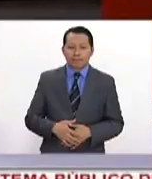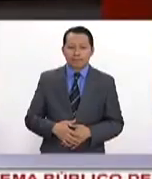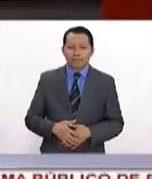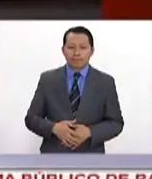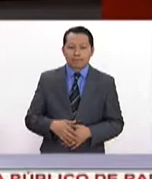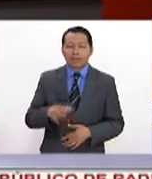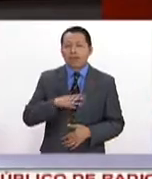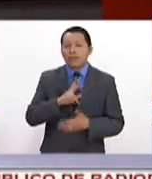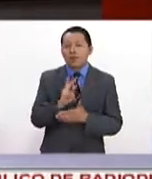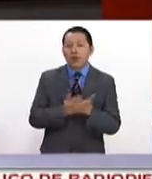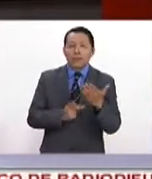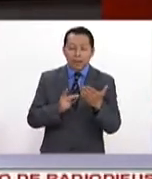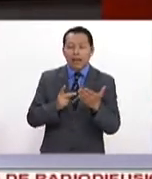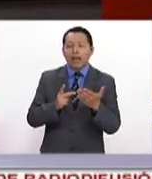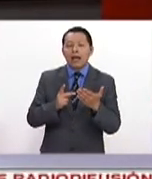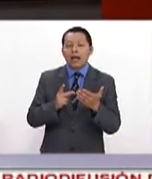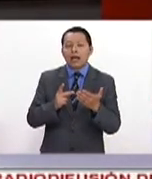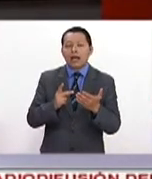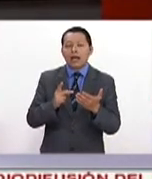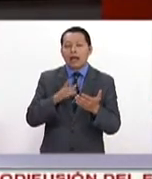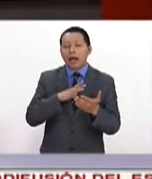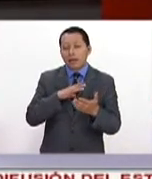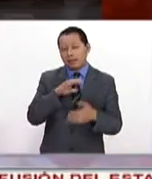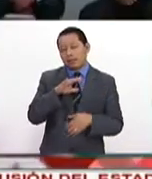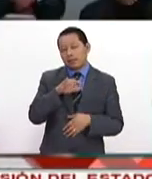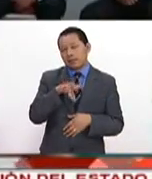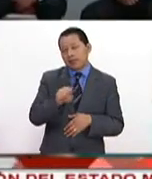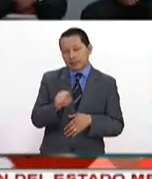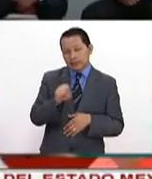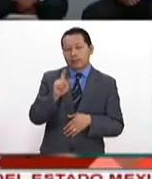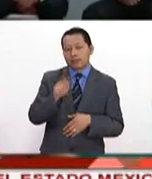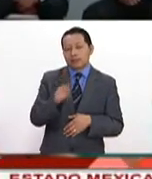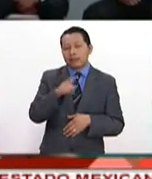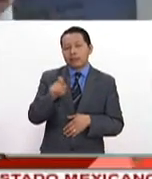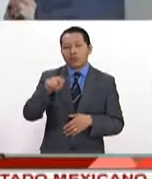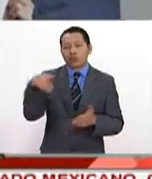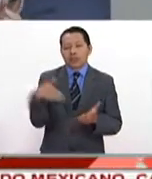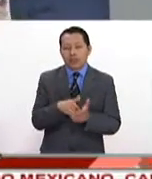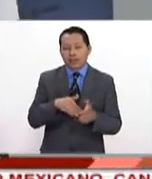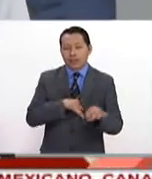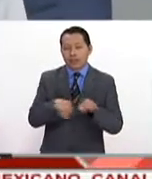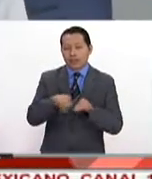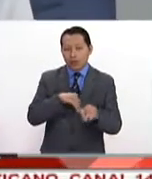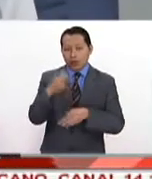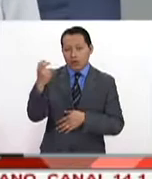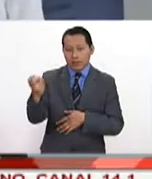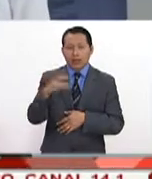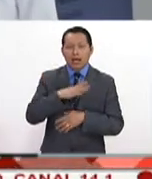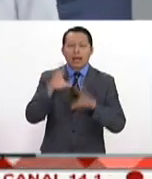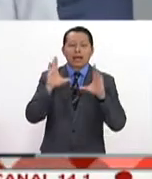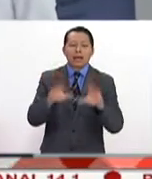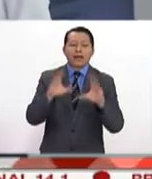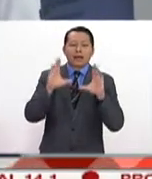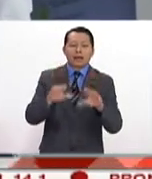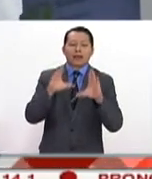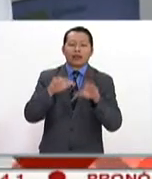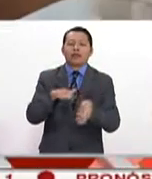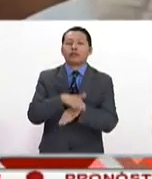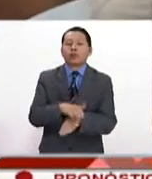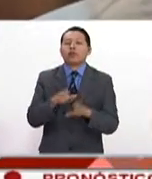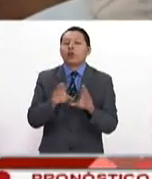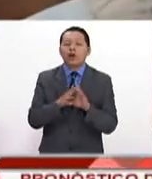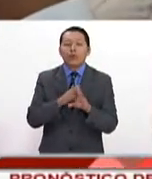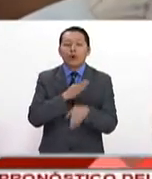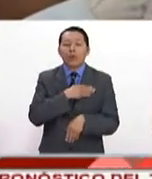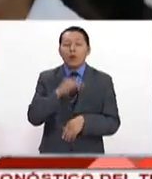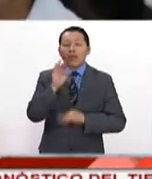A través del programa Ser IMSS de Buenas es Mejor, 170 mil trabajadores de este instituto fueron capacitados sobre el buen